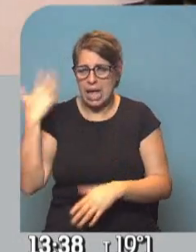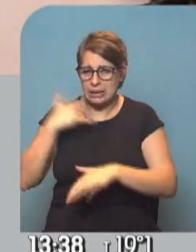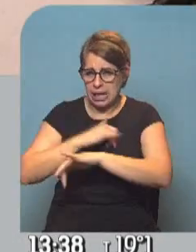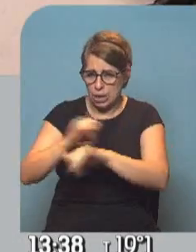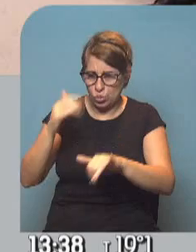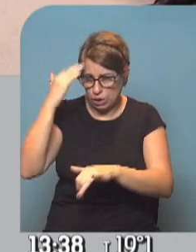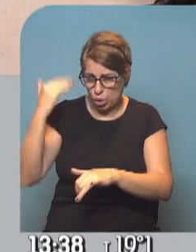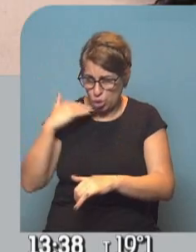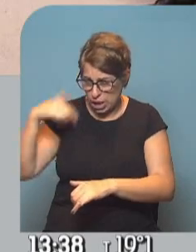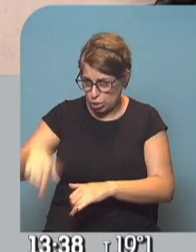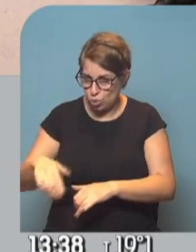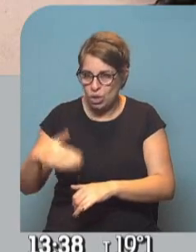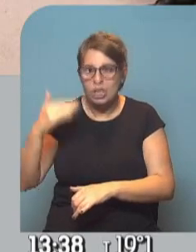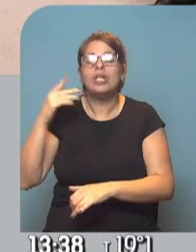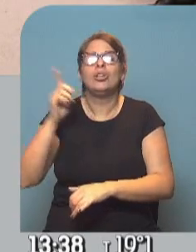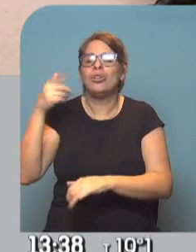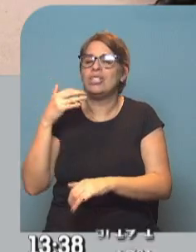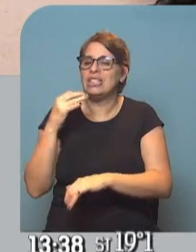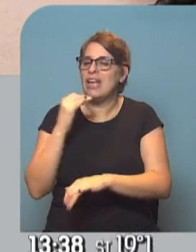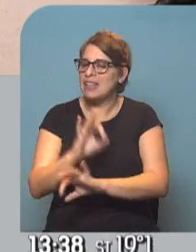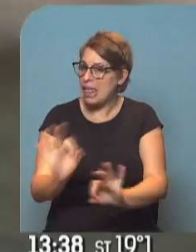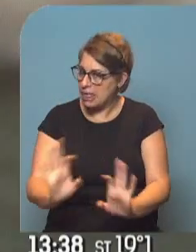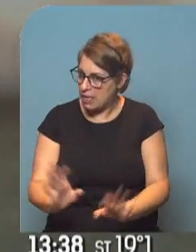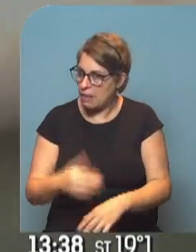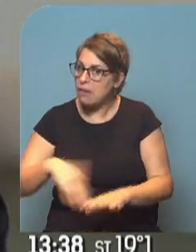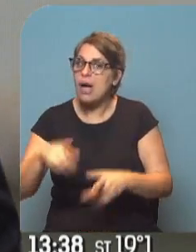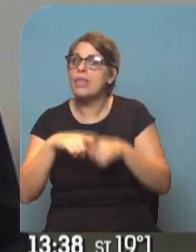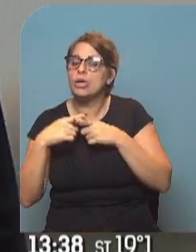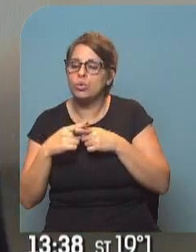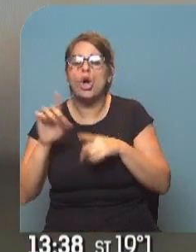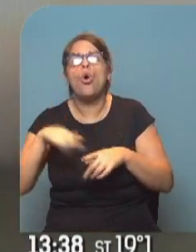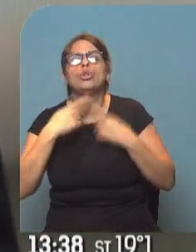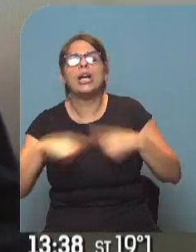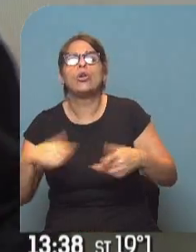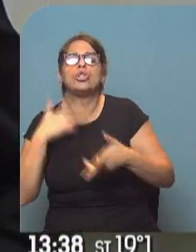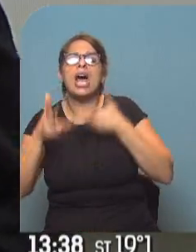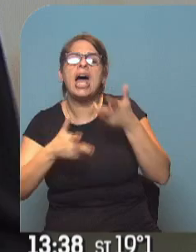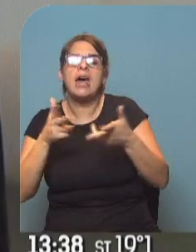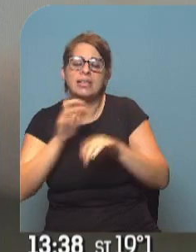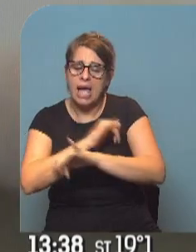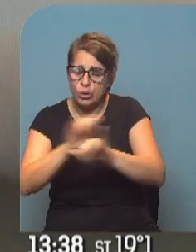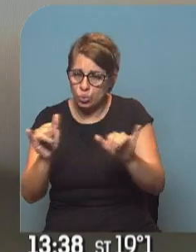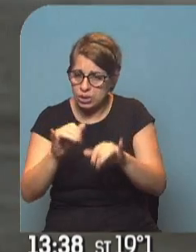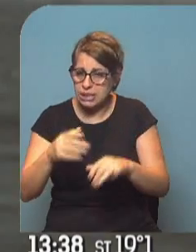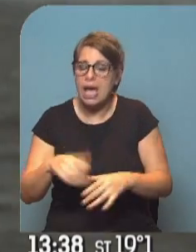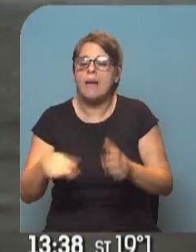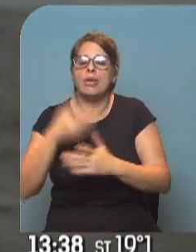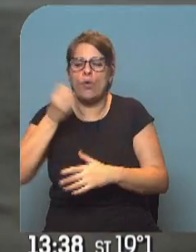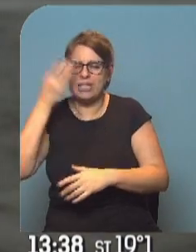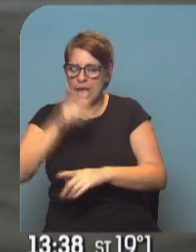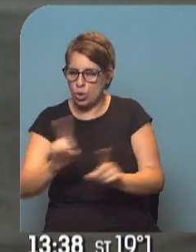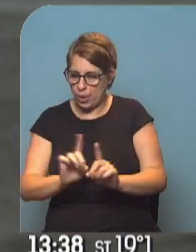el sur, no por el norte, está todavía en discusión. Otras cosas que se fueron anunciando, pero extraoficialmente, esta semana estuvo